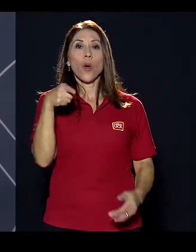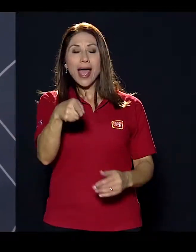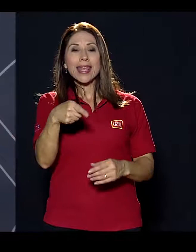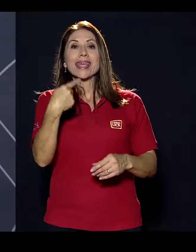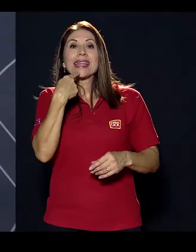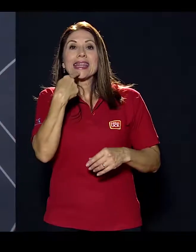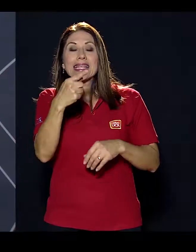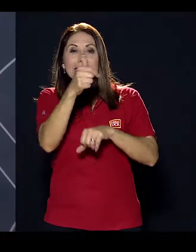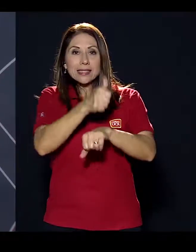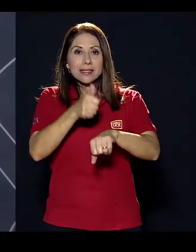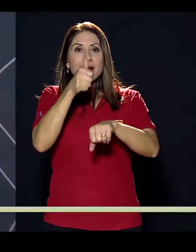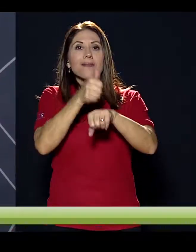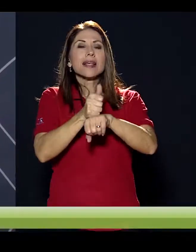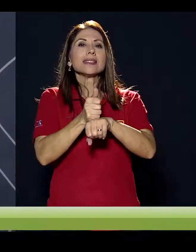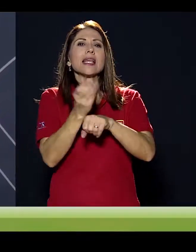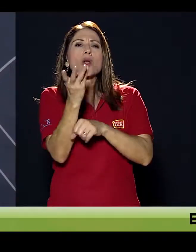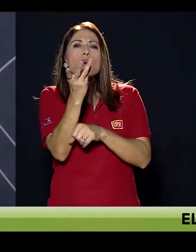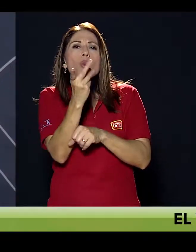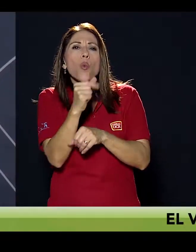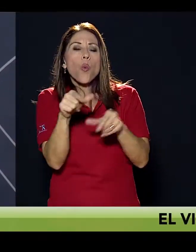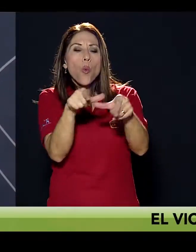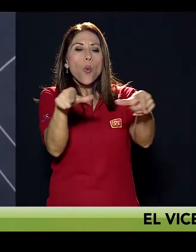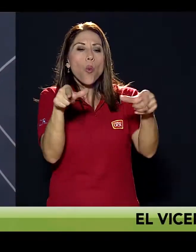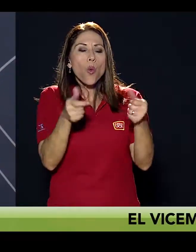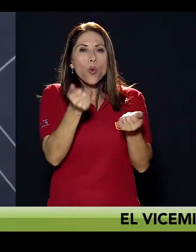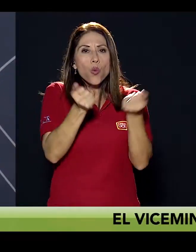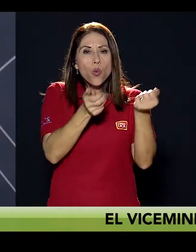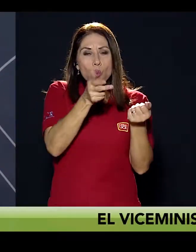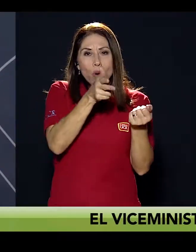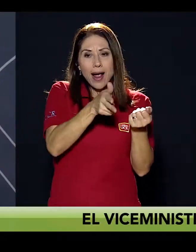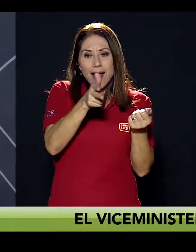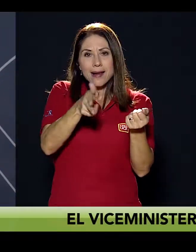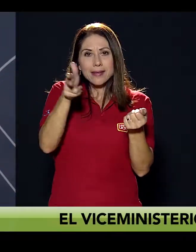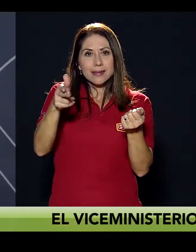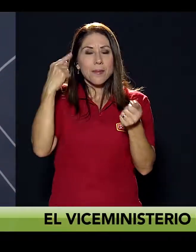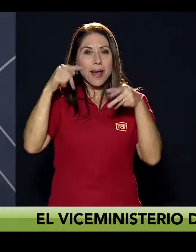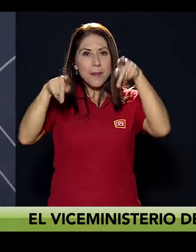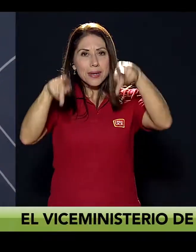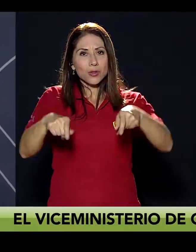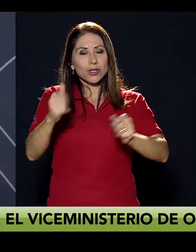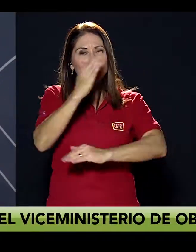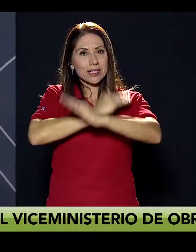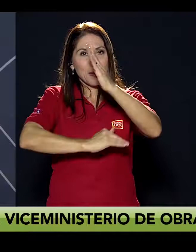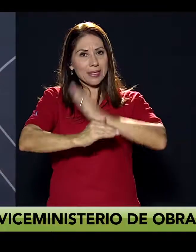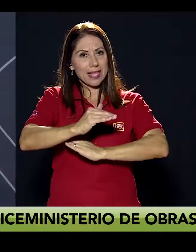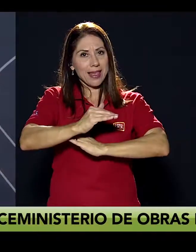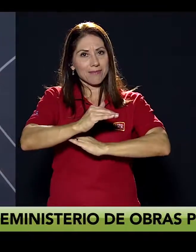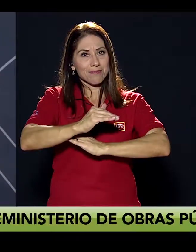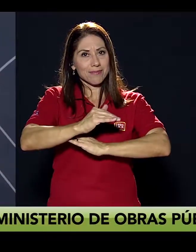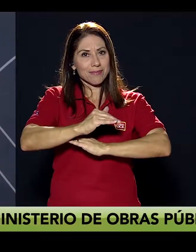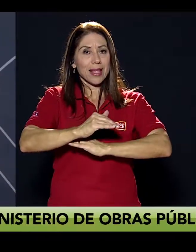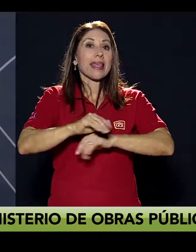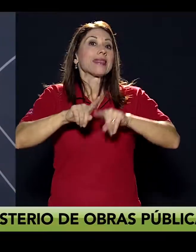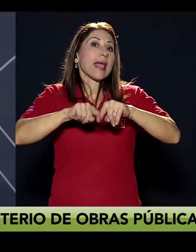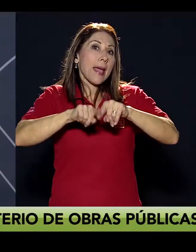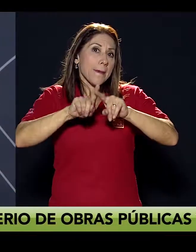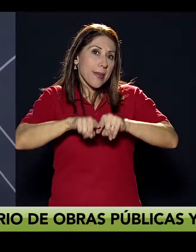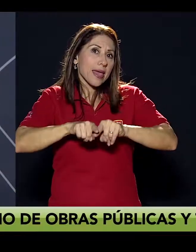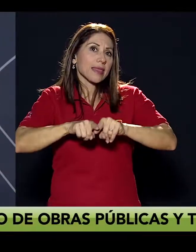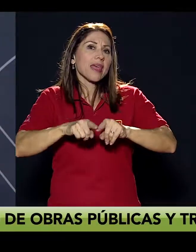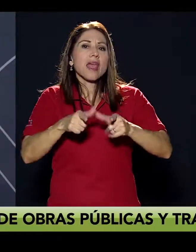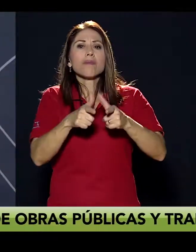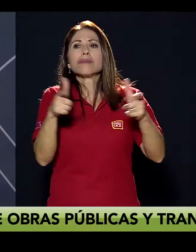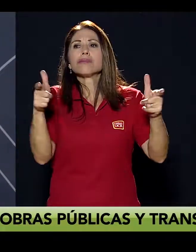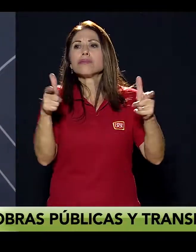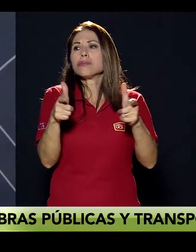establece el número de espacios disponibles para las personas con discapacidad según el tamaño del parqueo, y